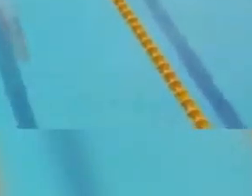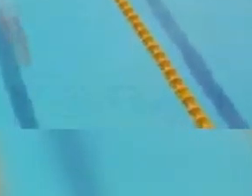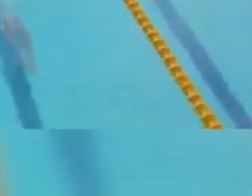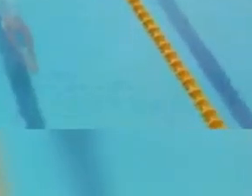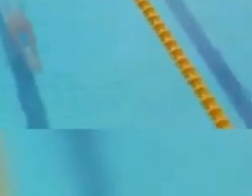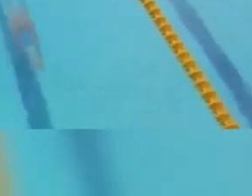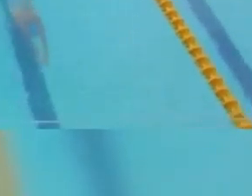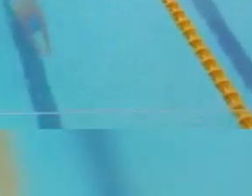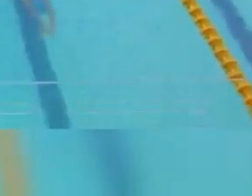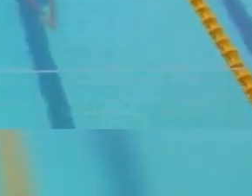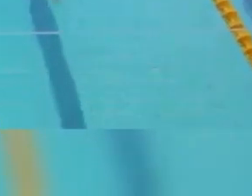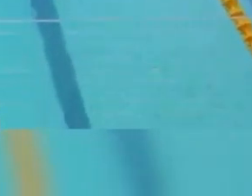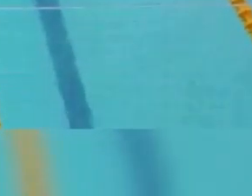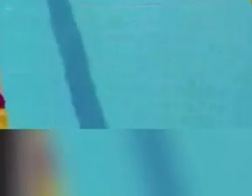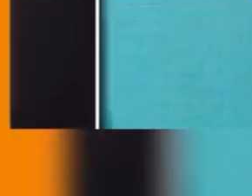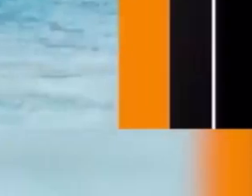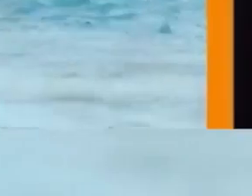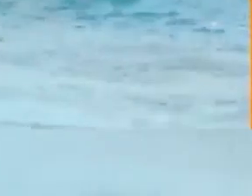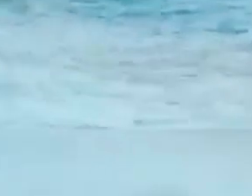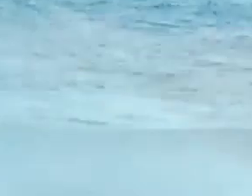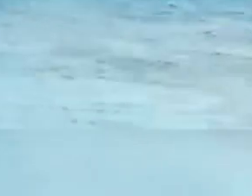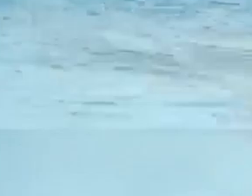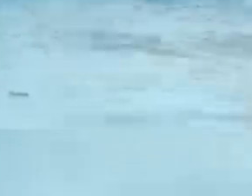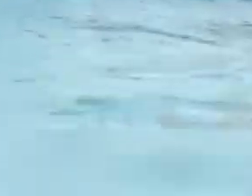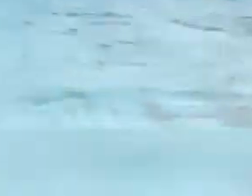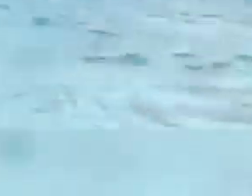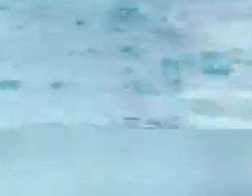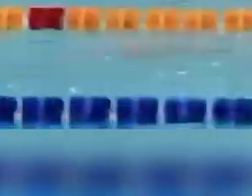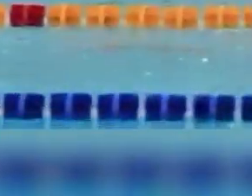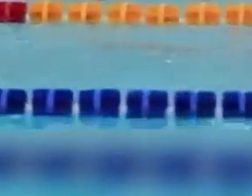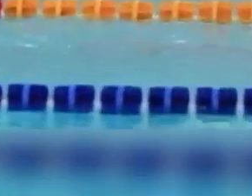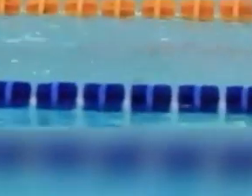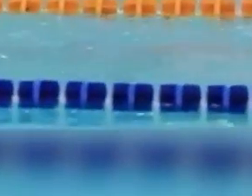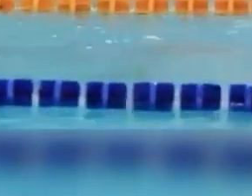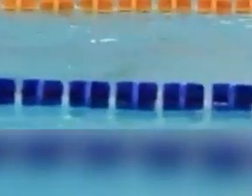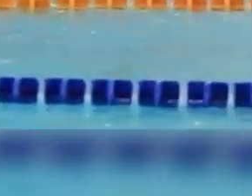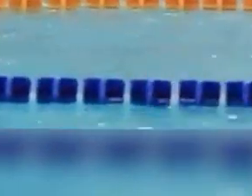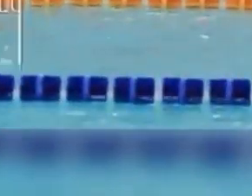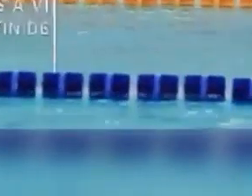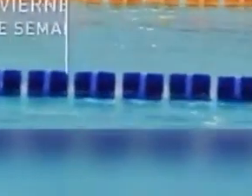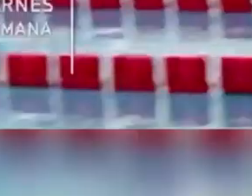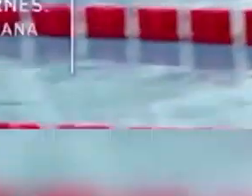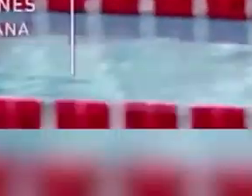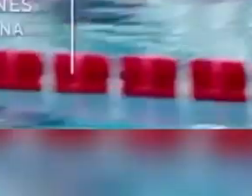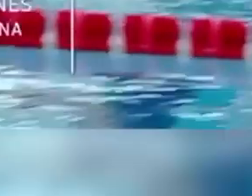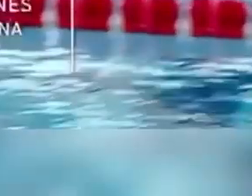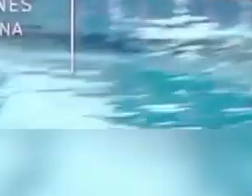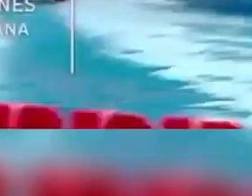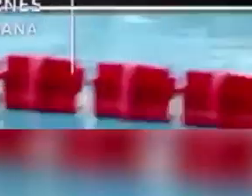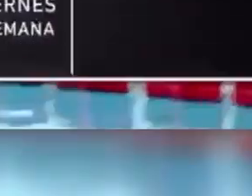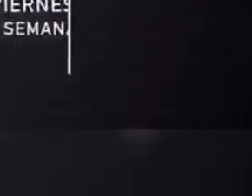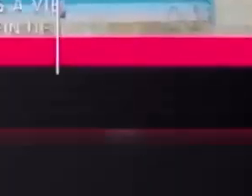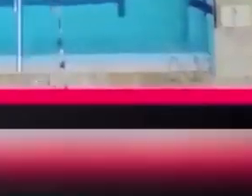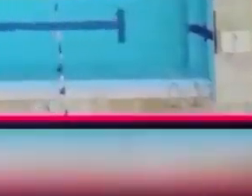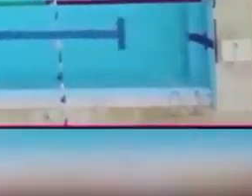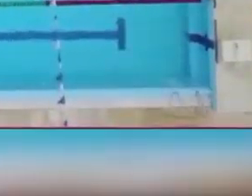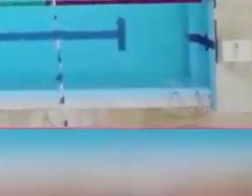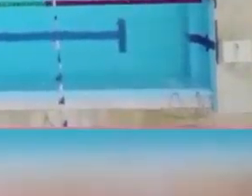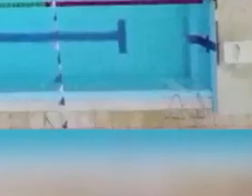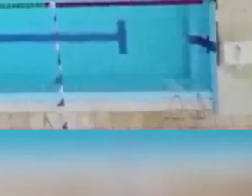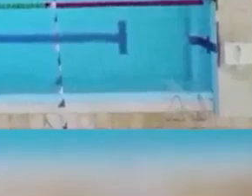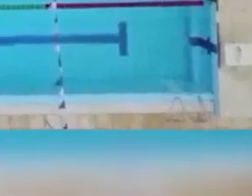Natación del Complejo de Piscinas Michelle Richardson? Inscribite y recibí clases en la modalidad de lunes a viernes o fines de semana en